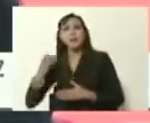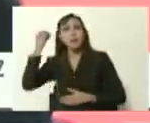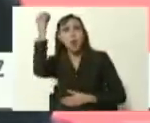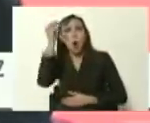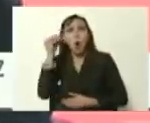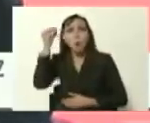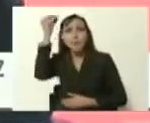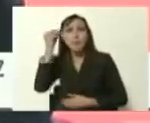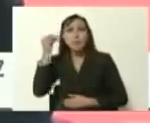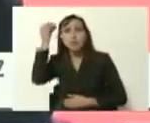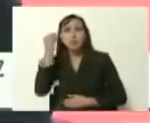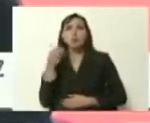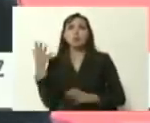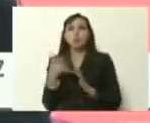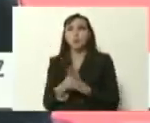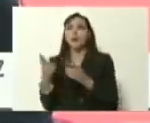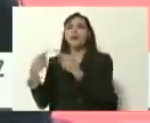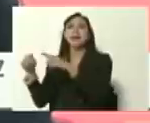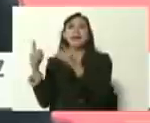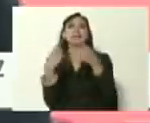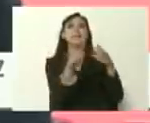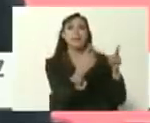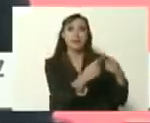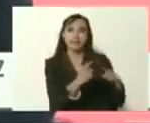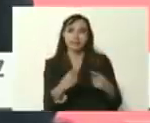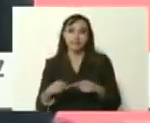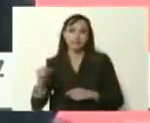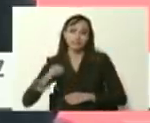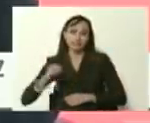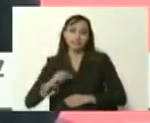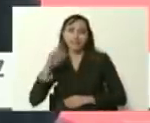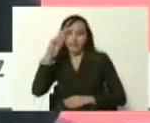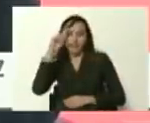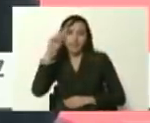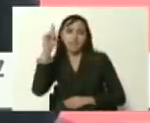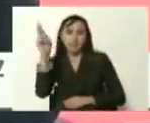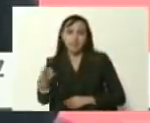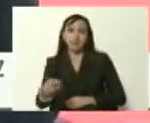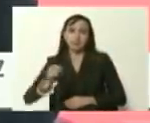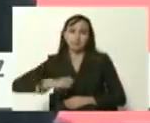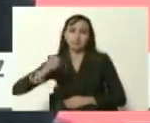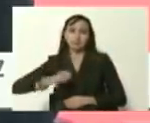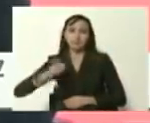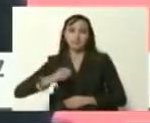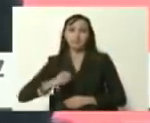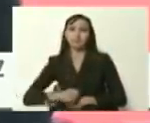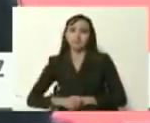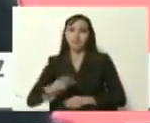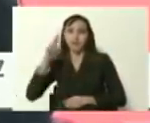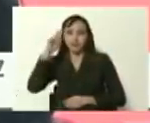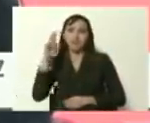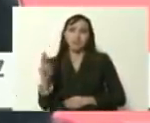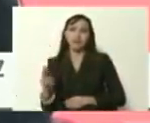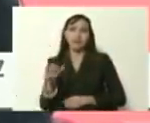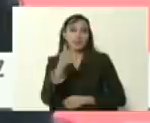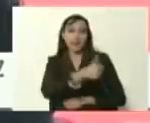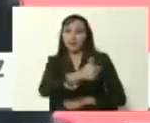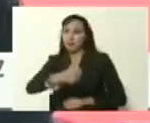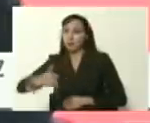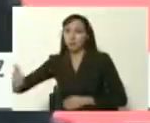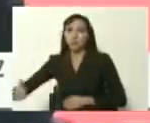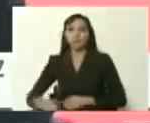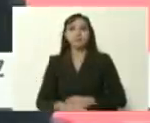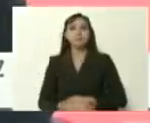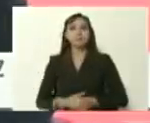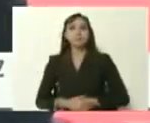opiniones desde la diferencia y respetarlas y ser respetadas.